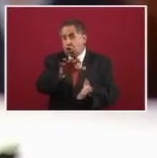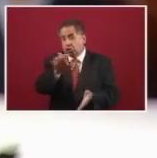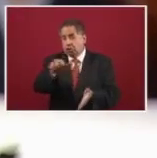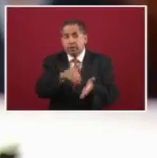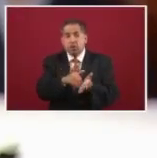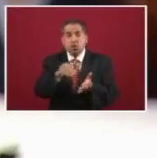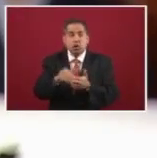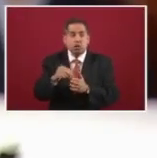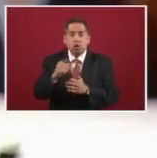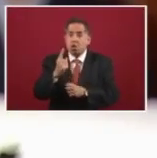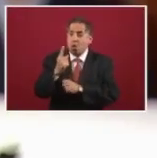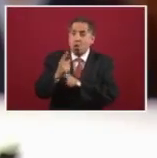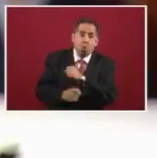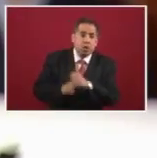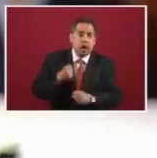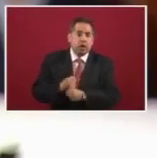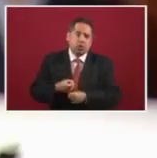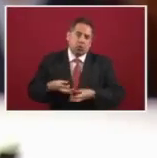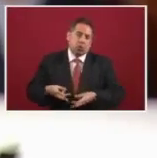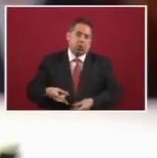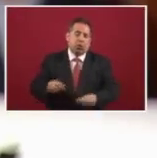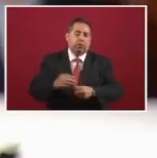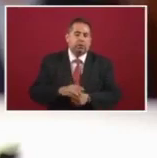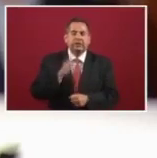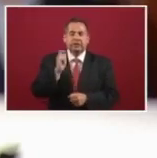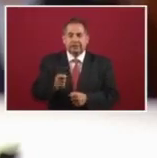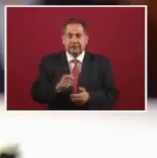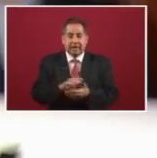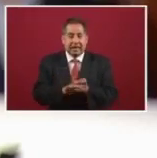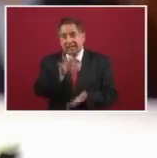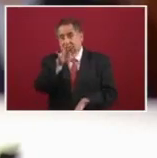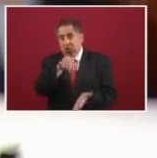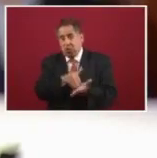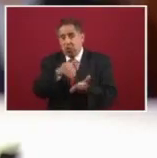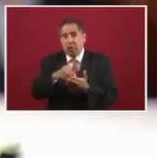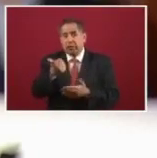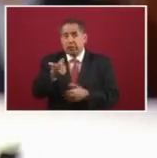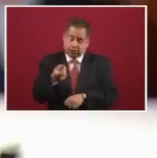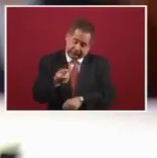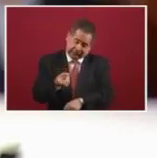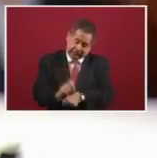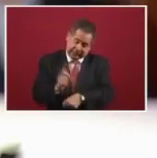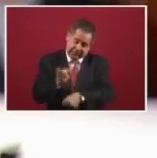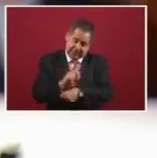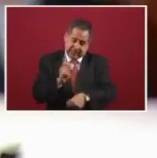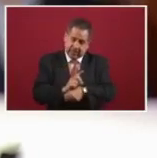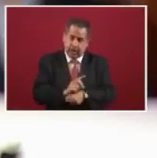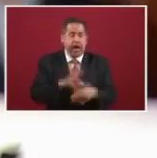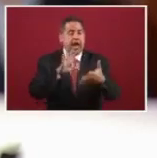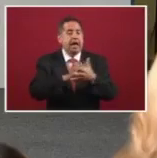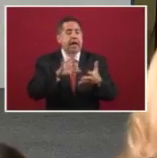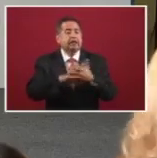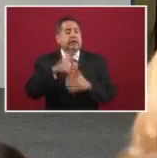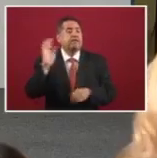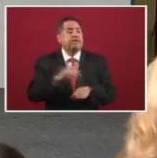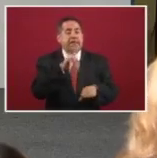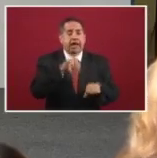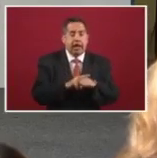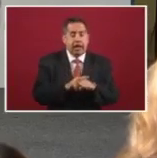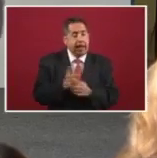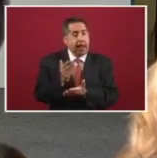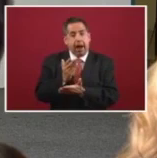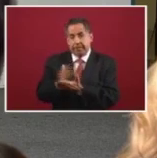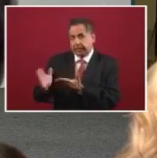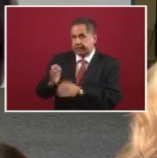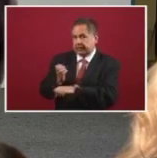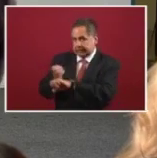millones de pesos al año, es decir, 5 millones de pesos diarios solo en cárceles federales,